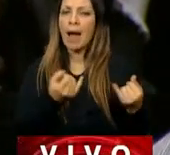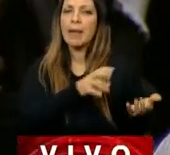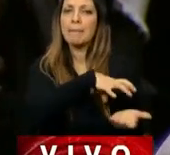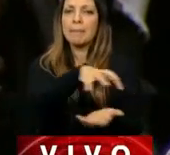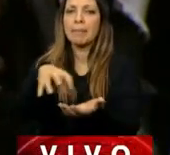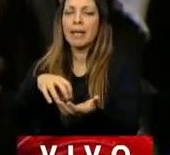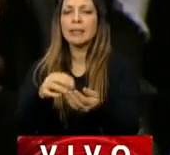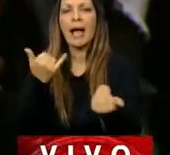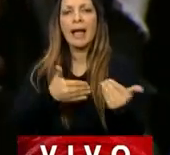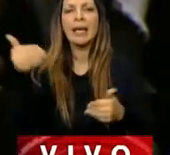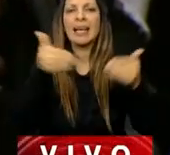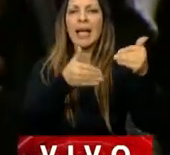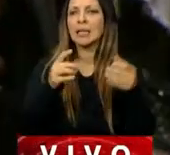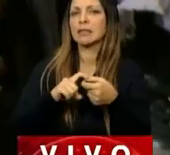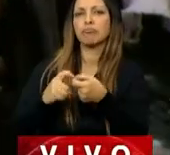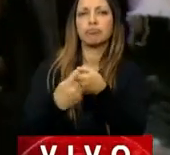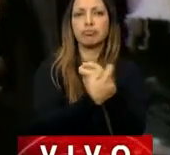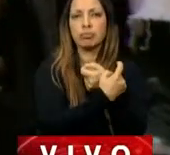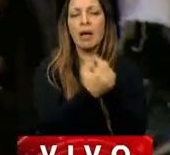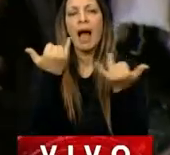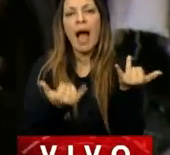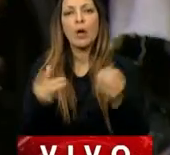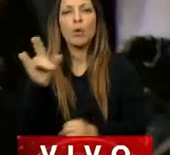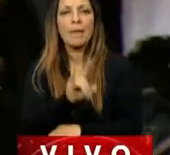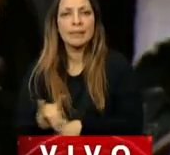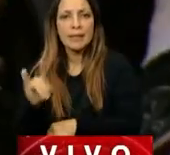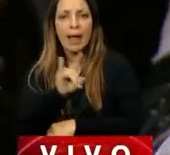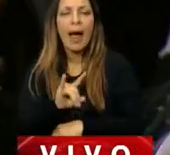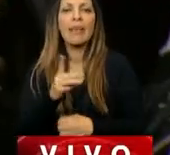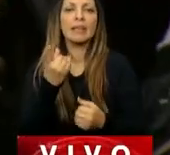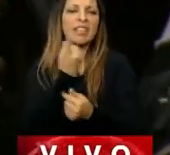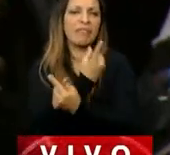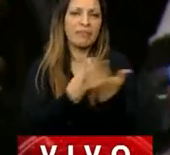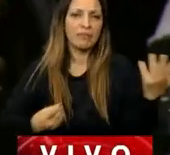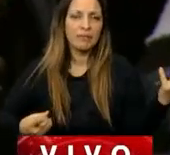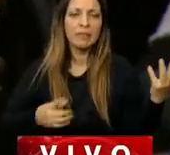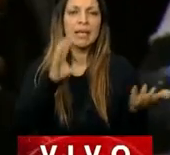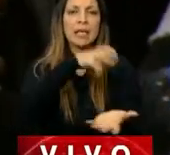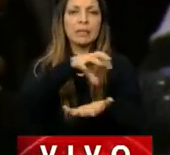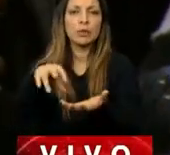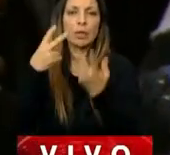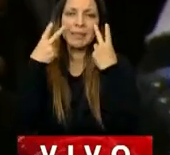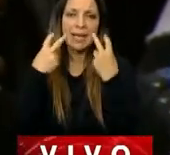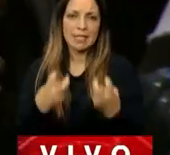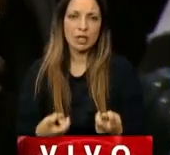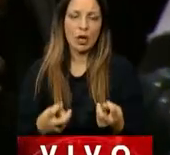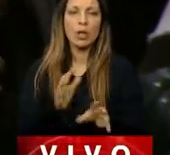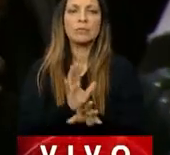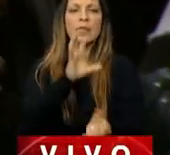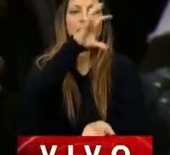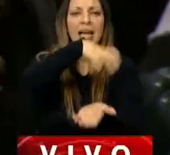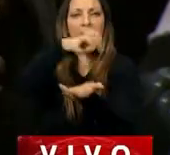tienen proveedores y clientes, hay una gran cantidad de universidades, de distintos institutos de investigación,